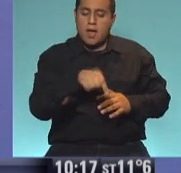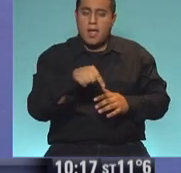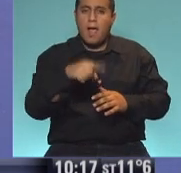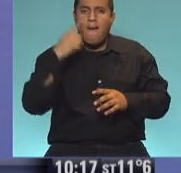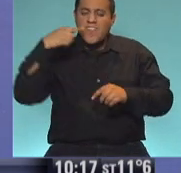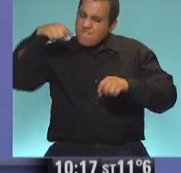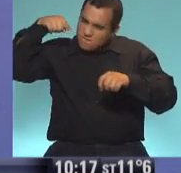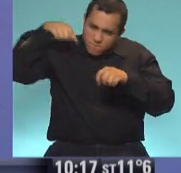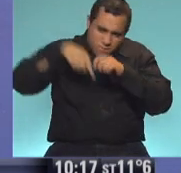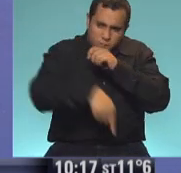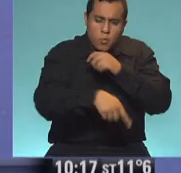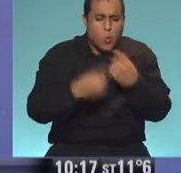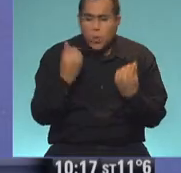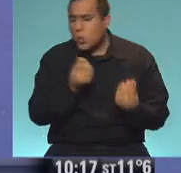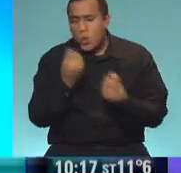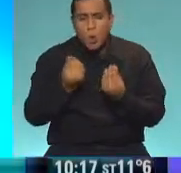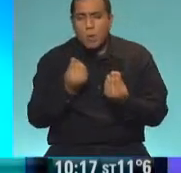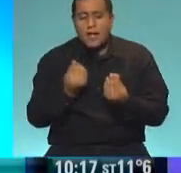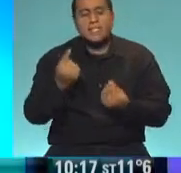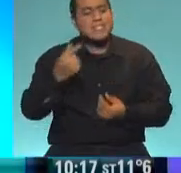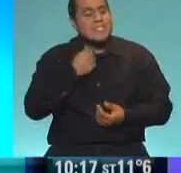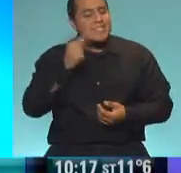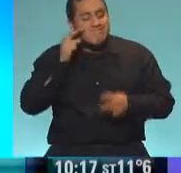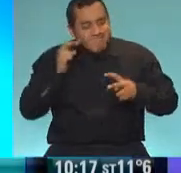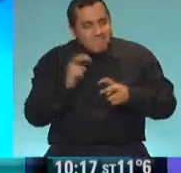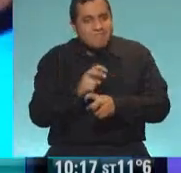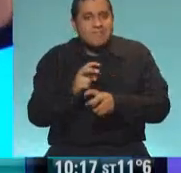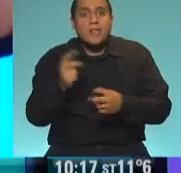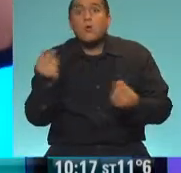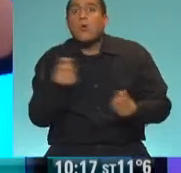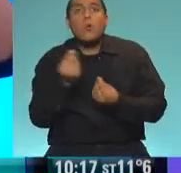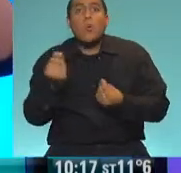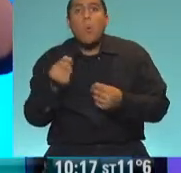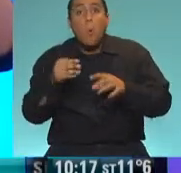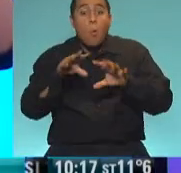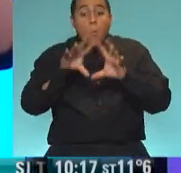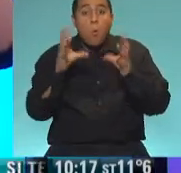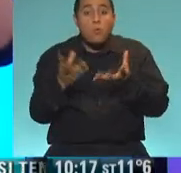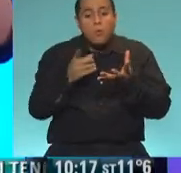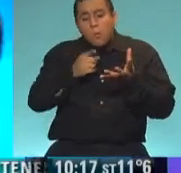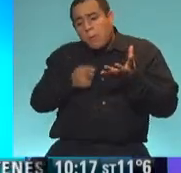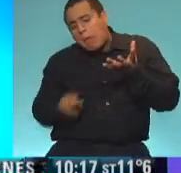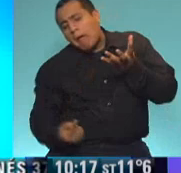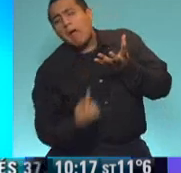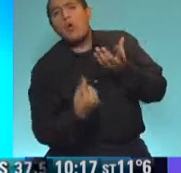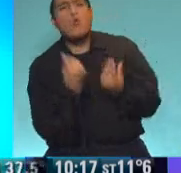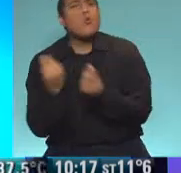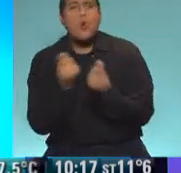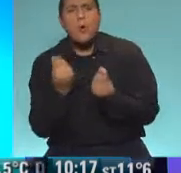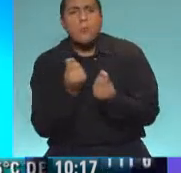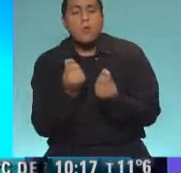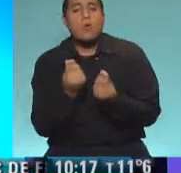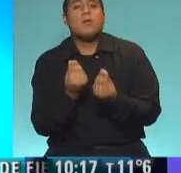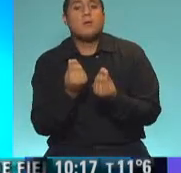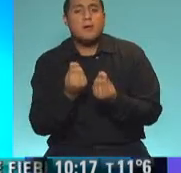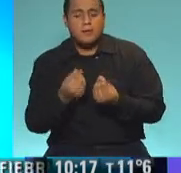allá del centro de la Tierra. Quiero ver cómo es el otro lado del mundo. Entonces